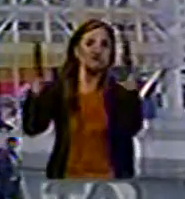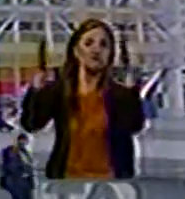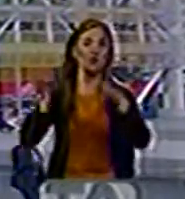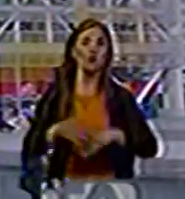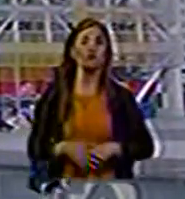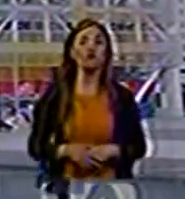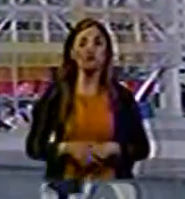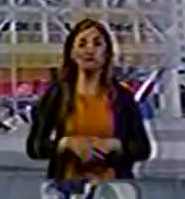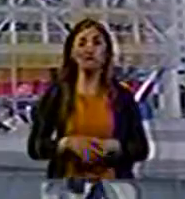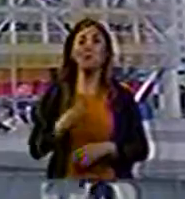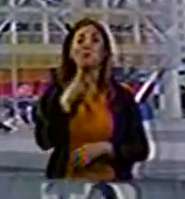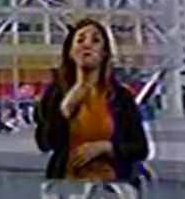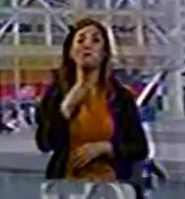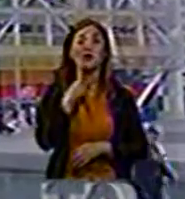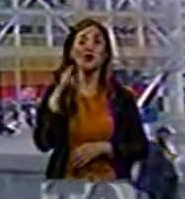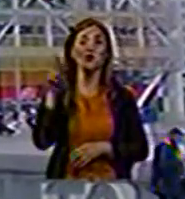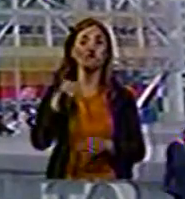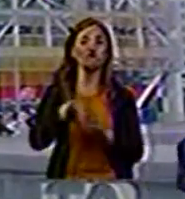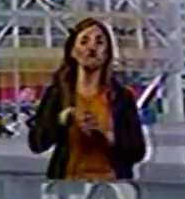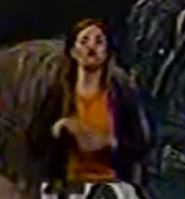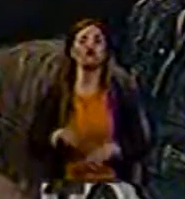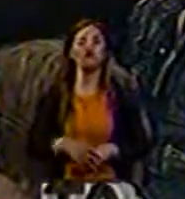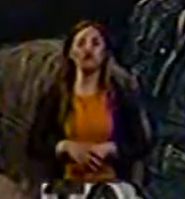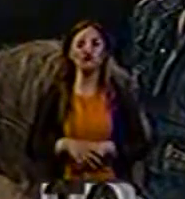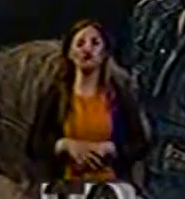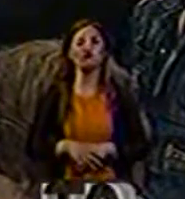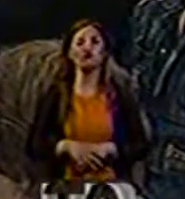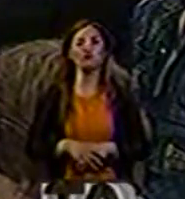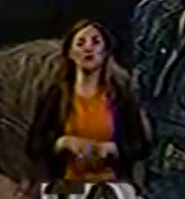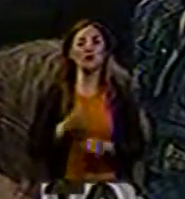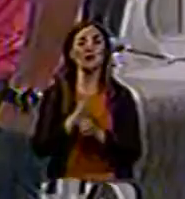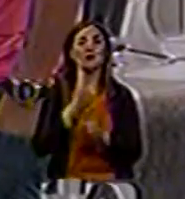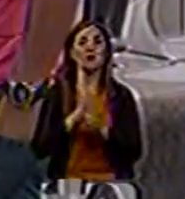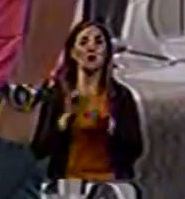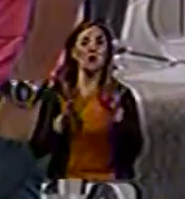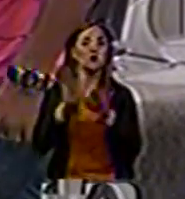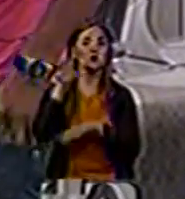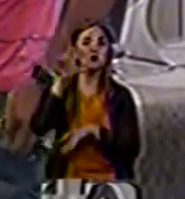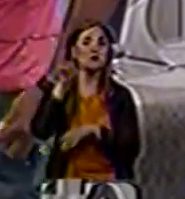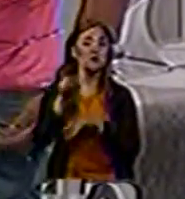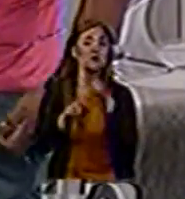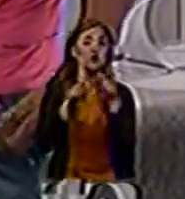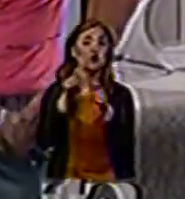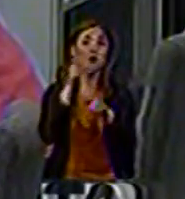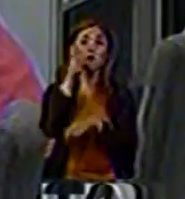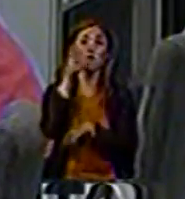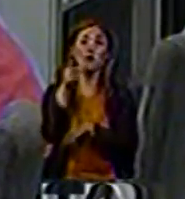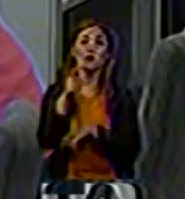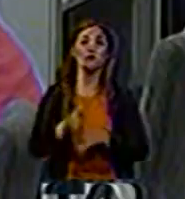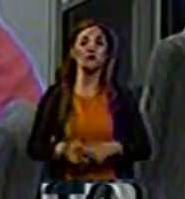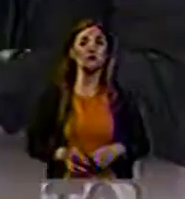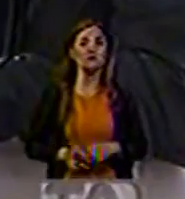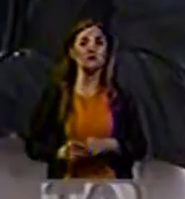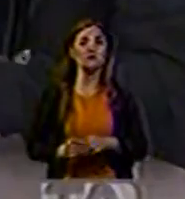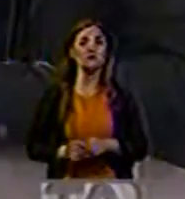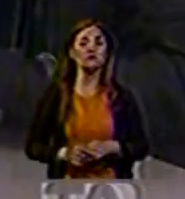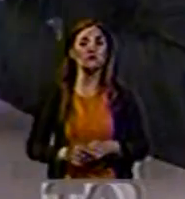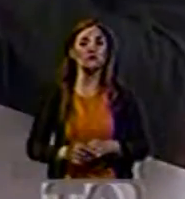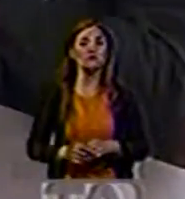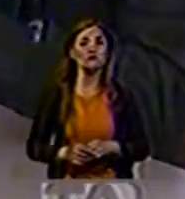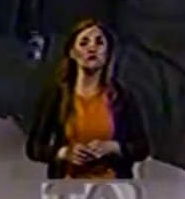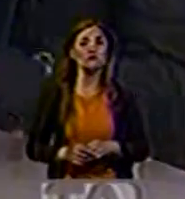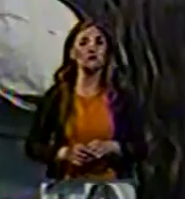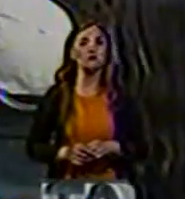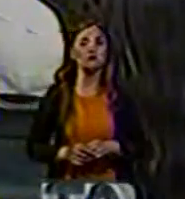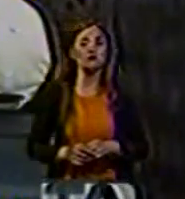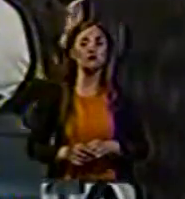Sí, hay miedo aquí en la plataforma, en la que laboran no menos de 3.000 funcionarios públicos e igual o